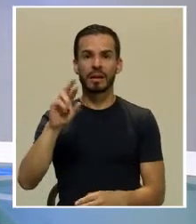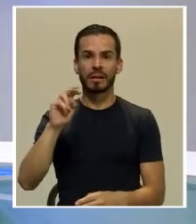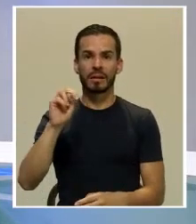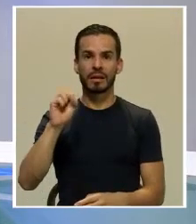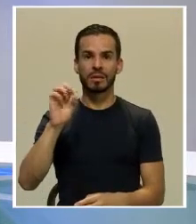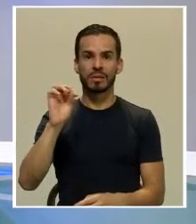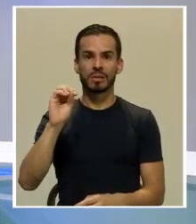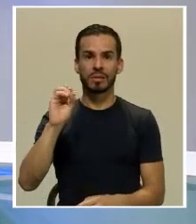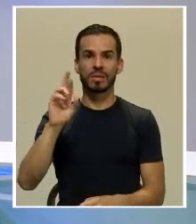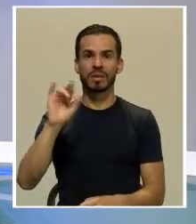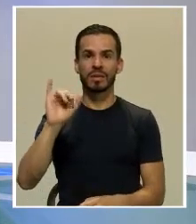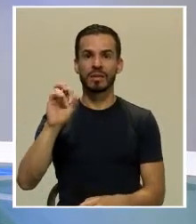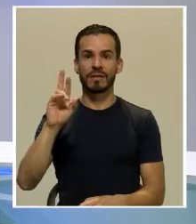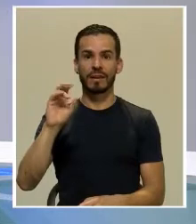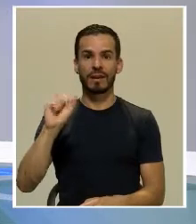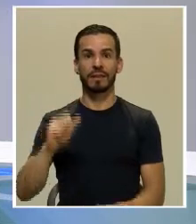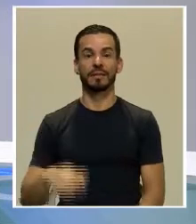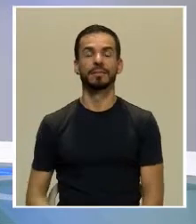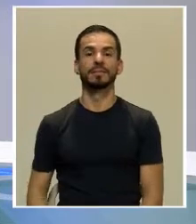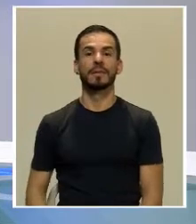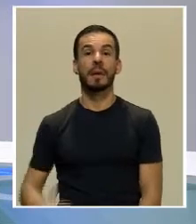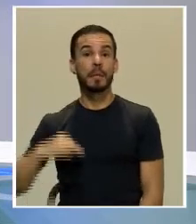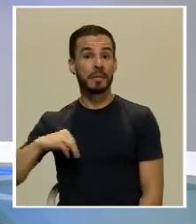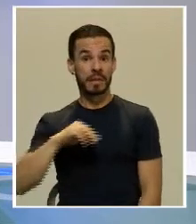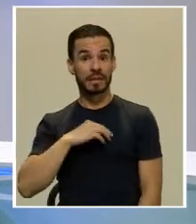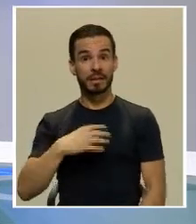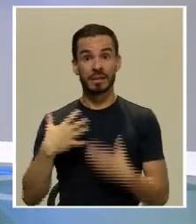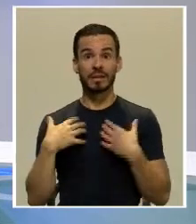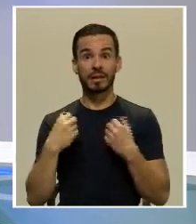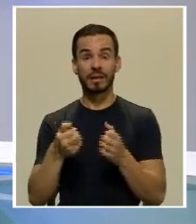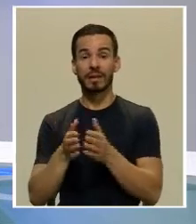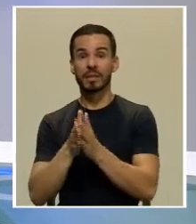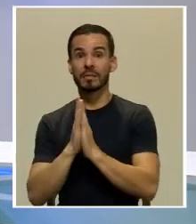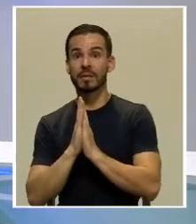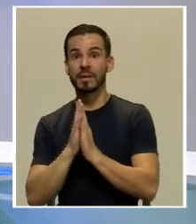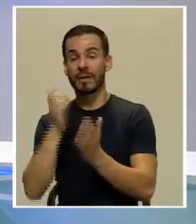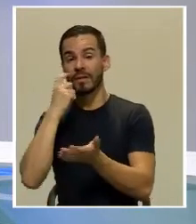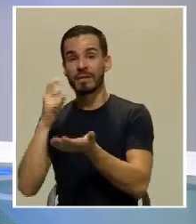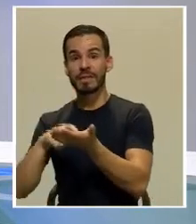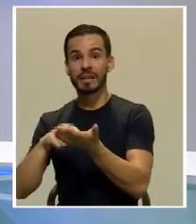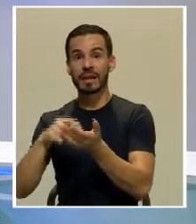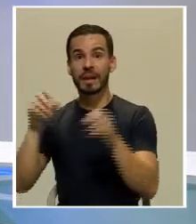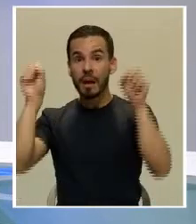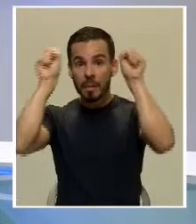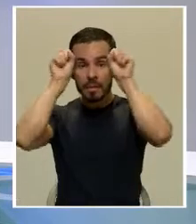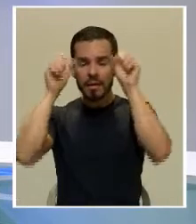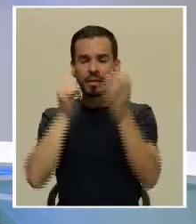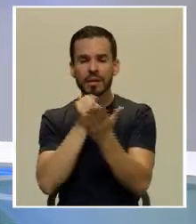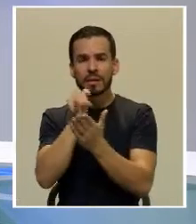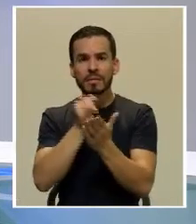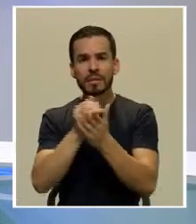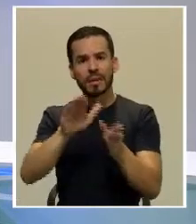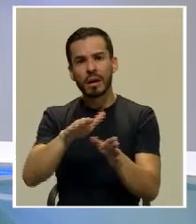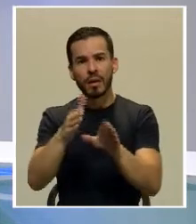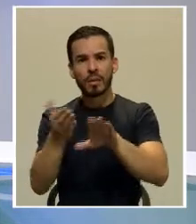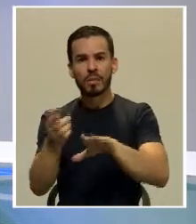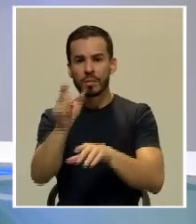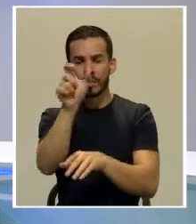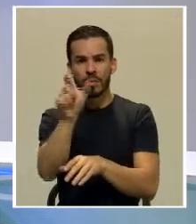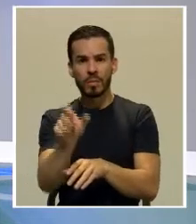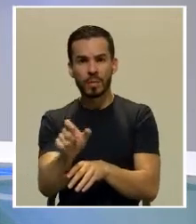Rivera. El Ministerio de Salud pidió a la Fiscalía de Pavas investigar la muerte de